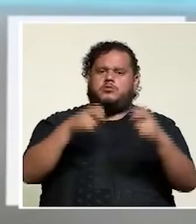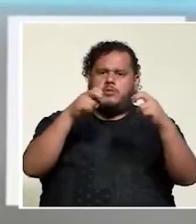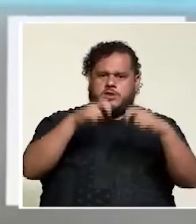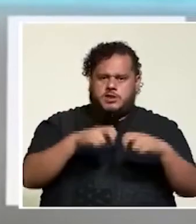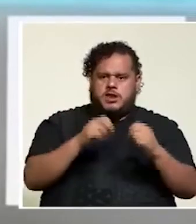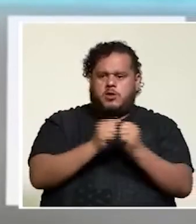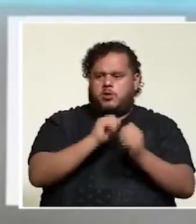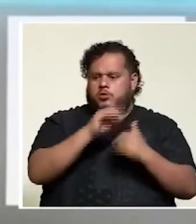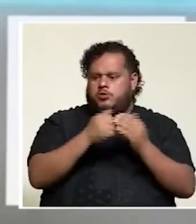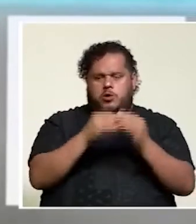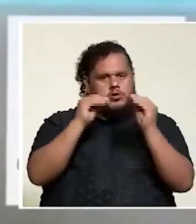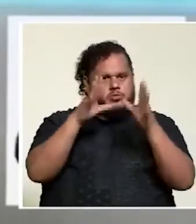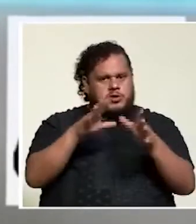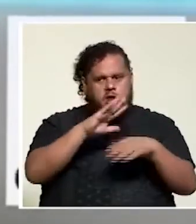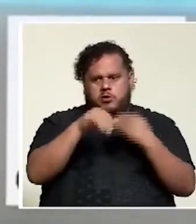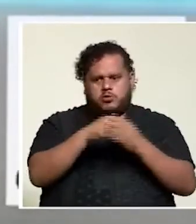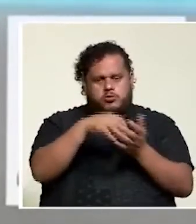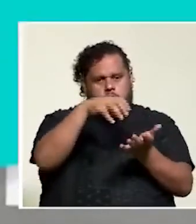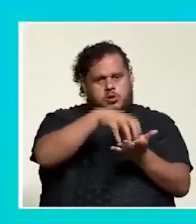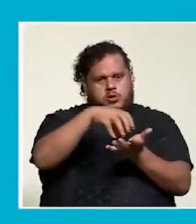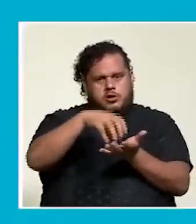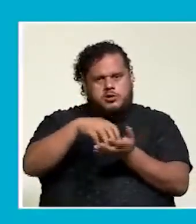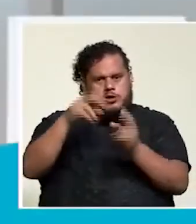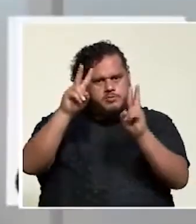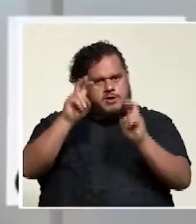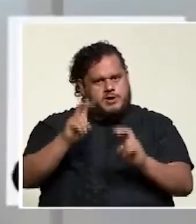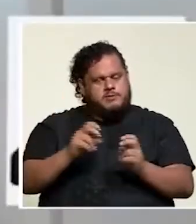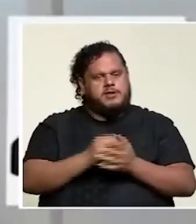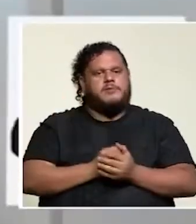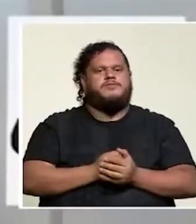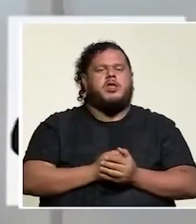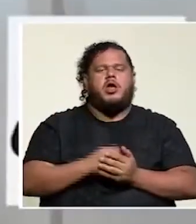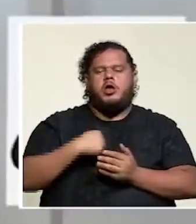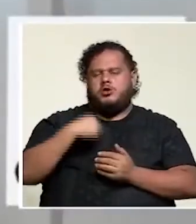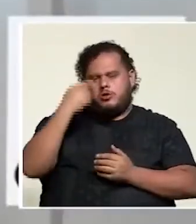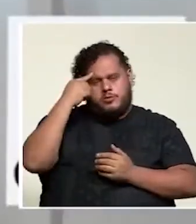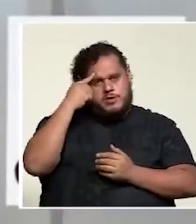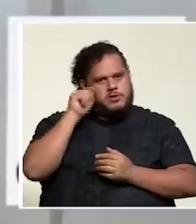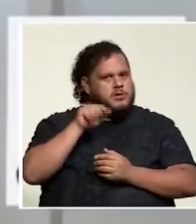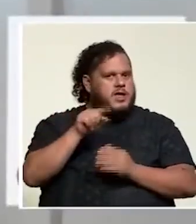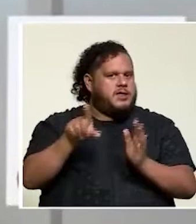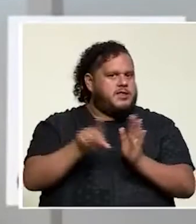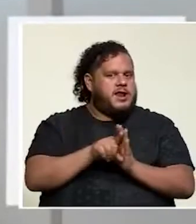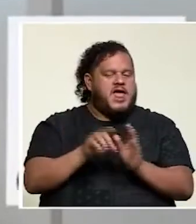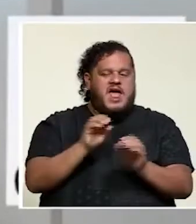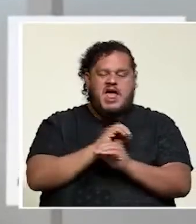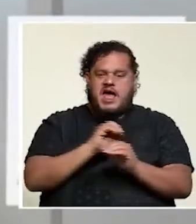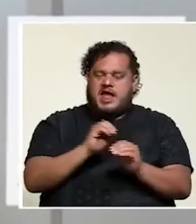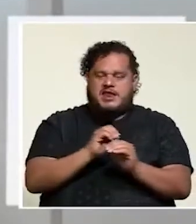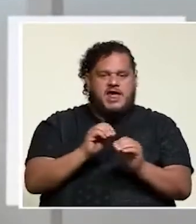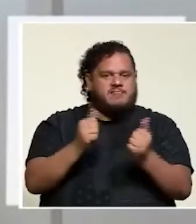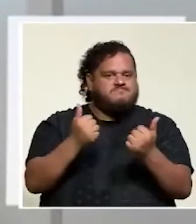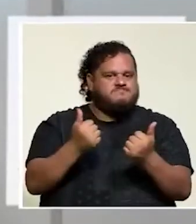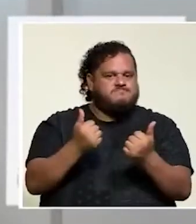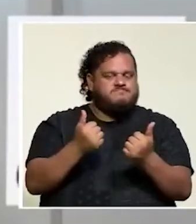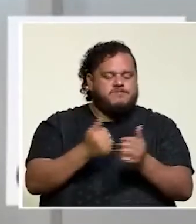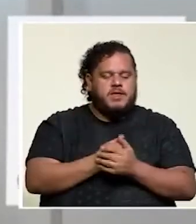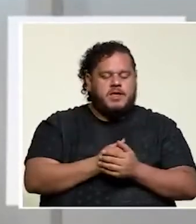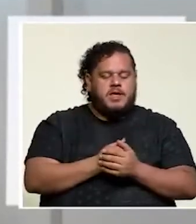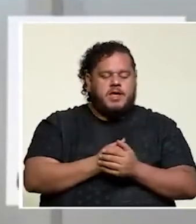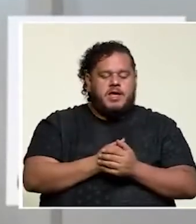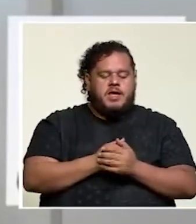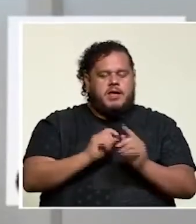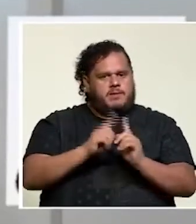las y los educadores y todos los sectores para revisar esta ley. Yo pienso que esta ley a nadie le queda bien, pero